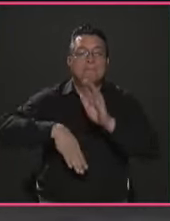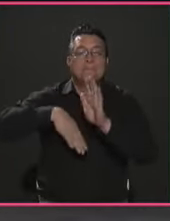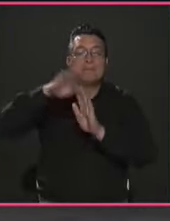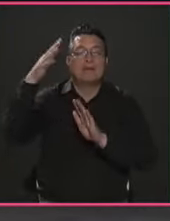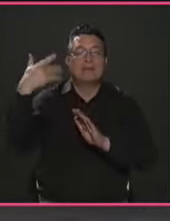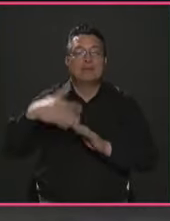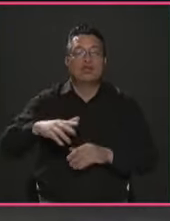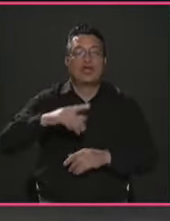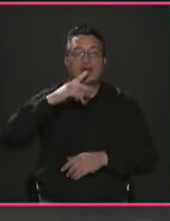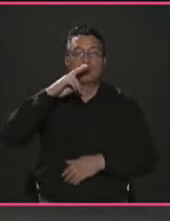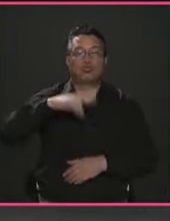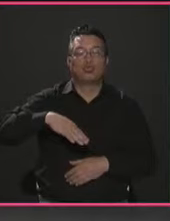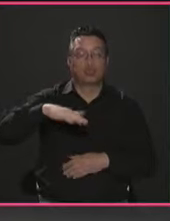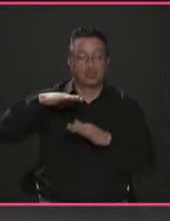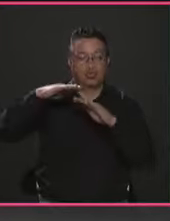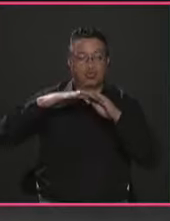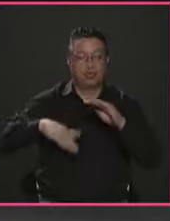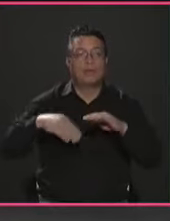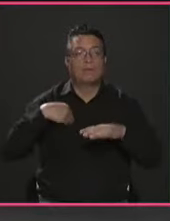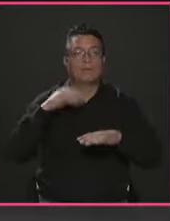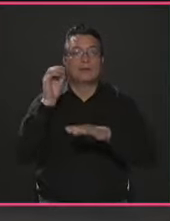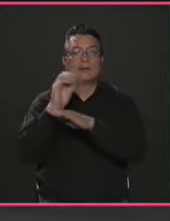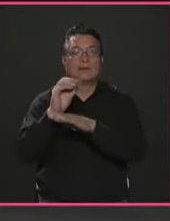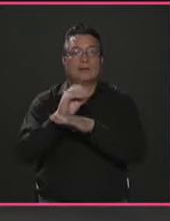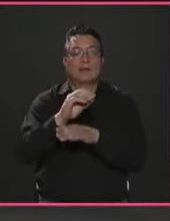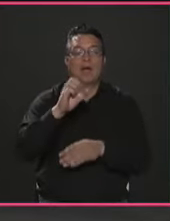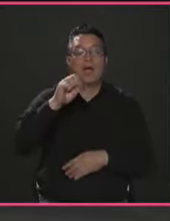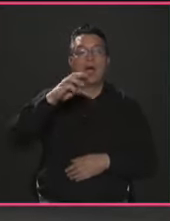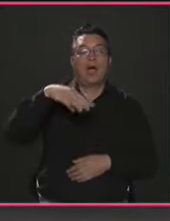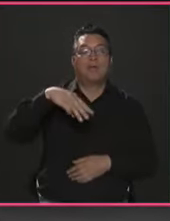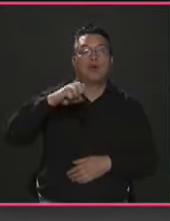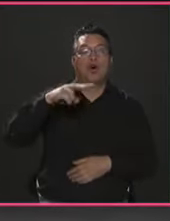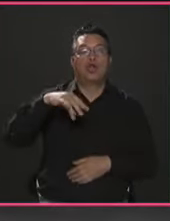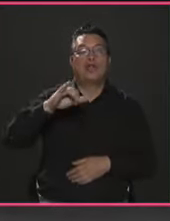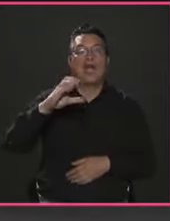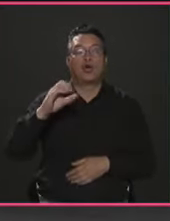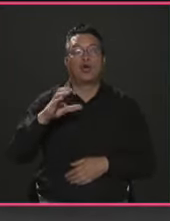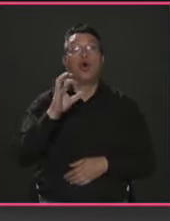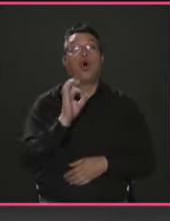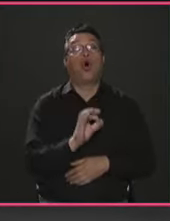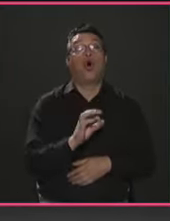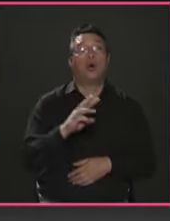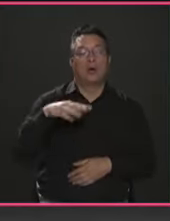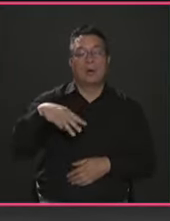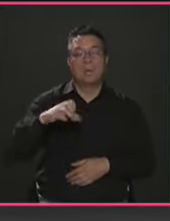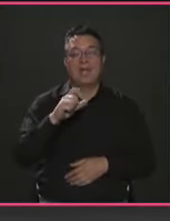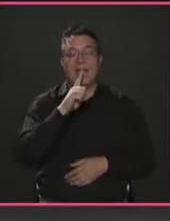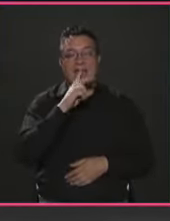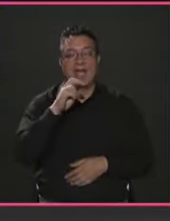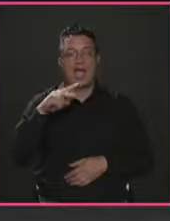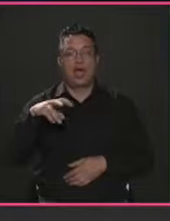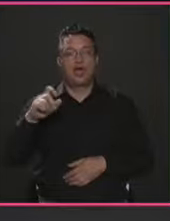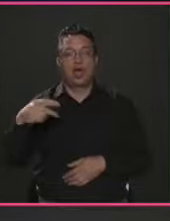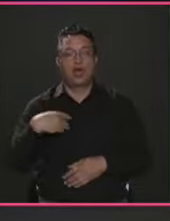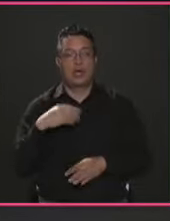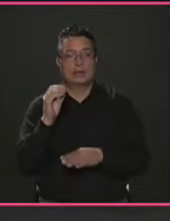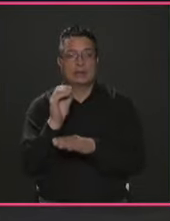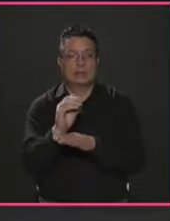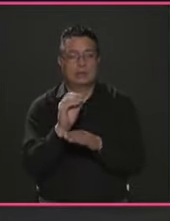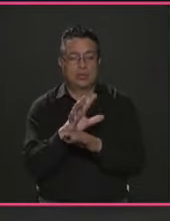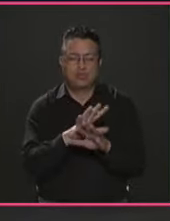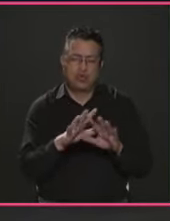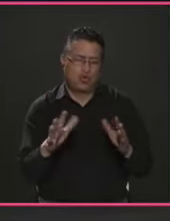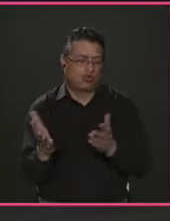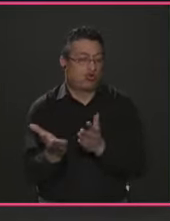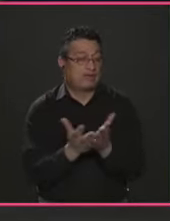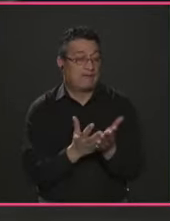hemisferio sur en que uno le provee amoniaco o metanol a las flotas Y eso genera una enorme cantidad de requerimientos de